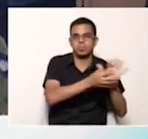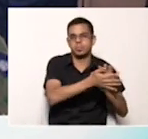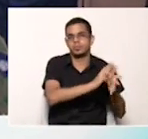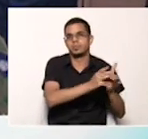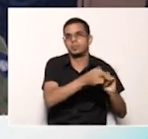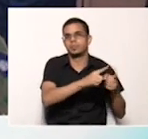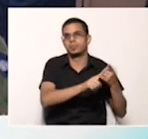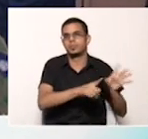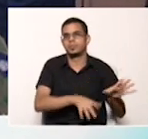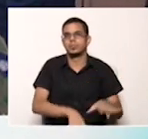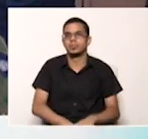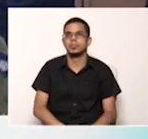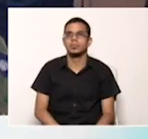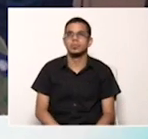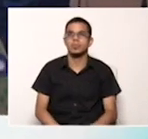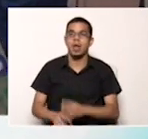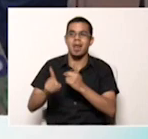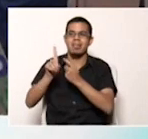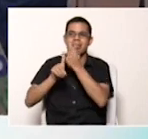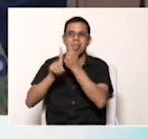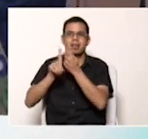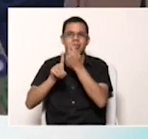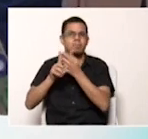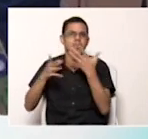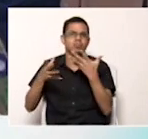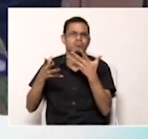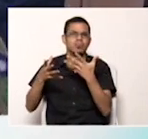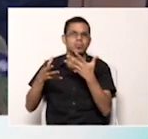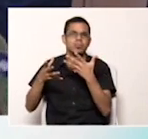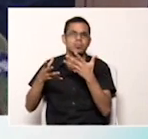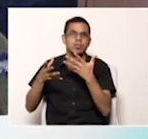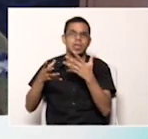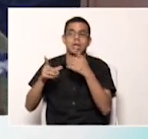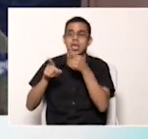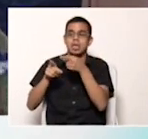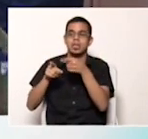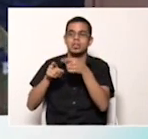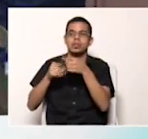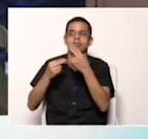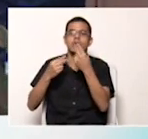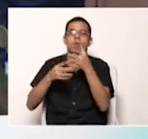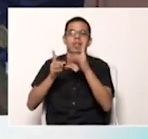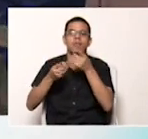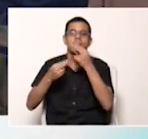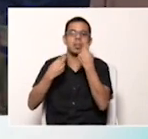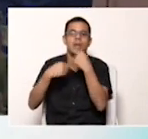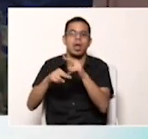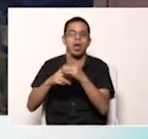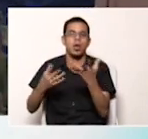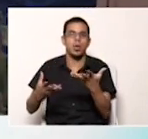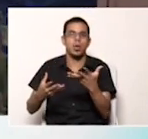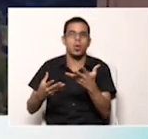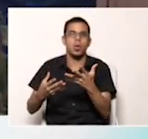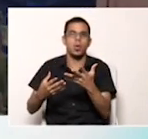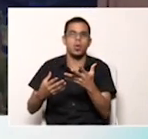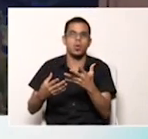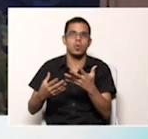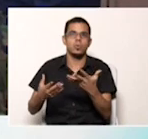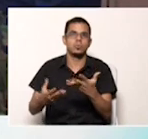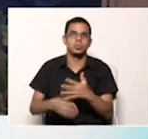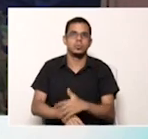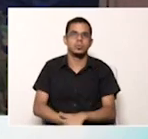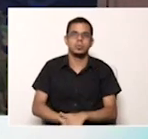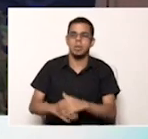palabra temperatura. La temperatura es una magnitud física relacionada con la teoría cinética